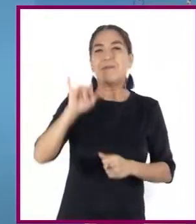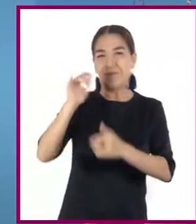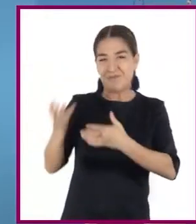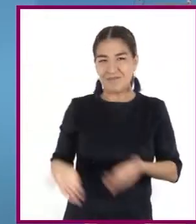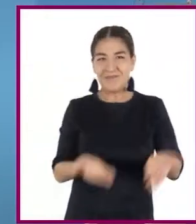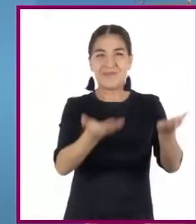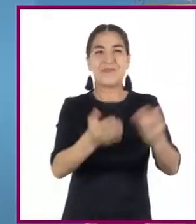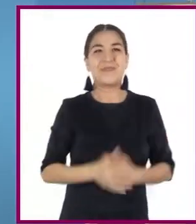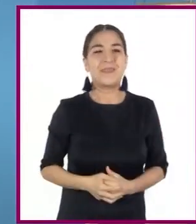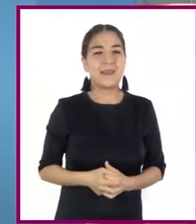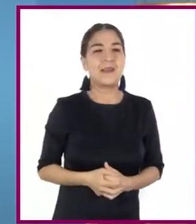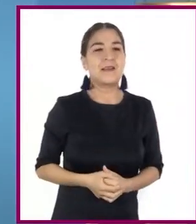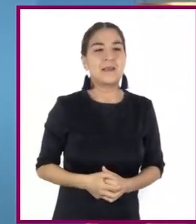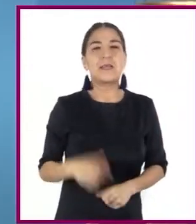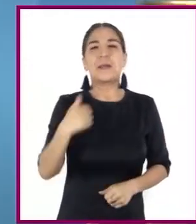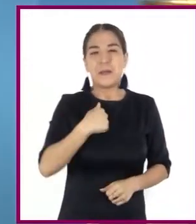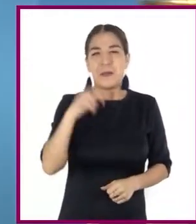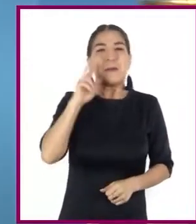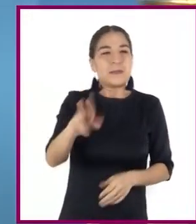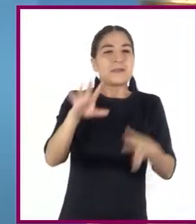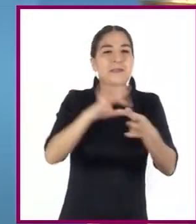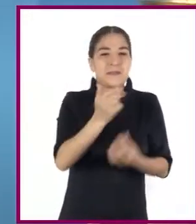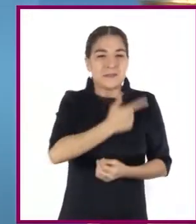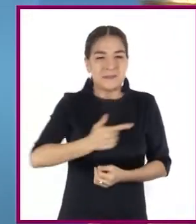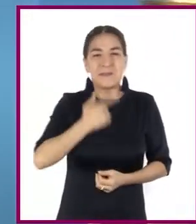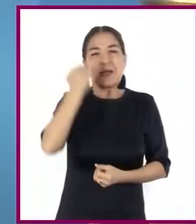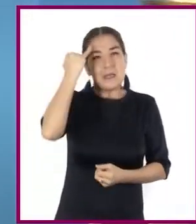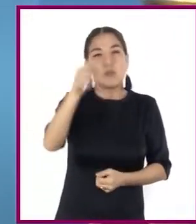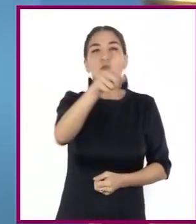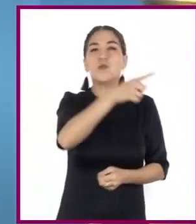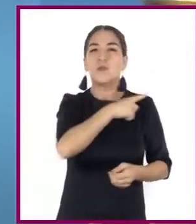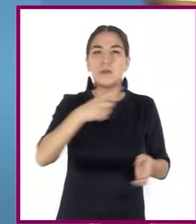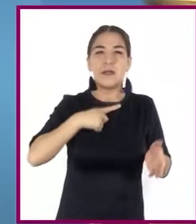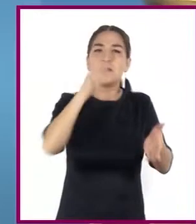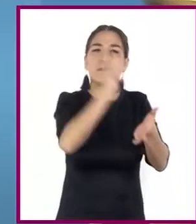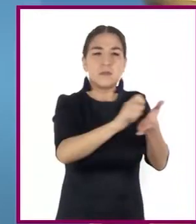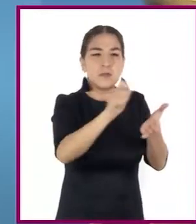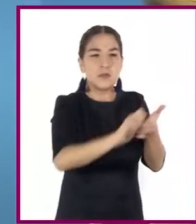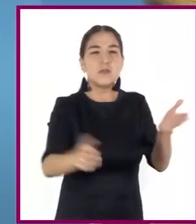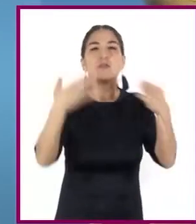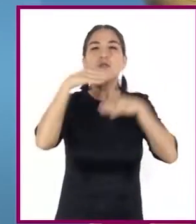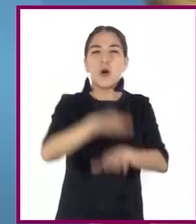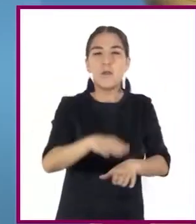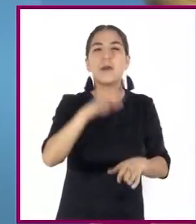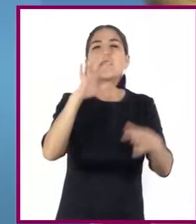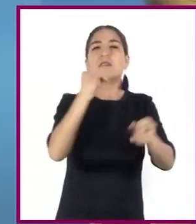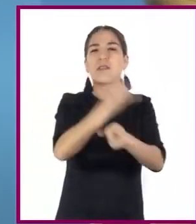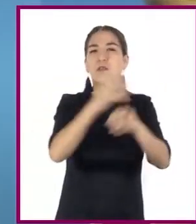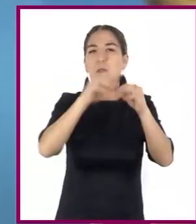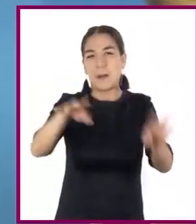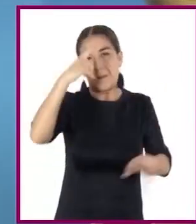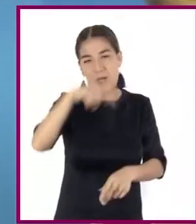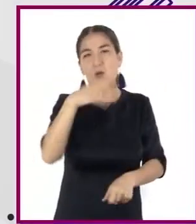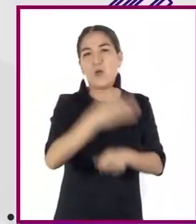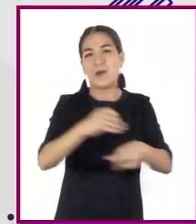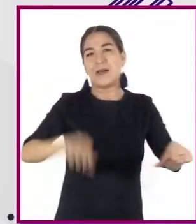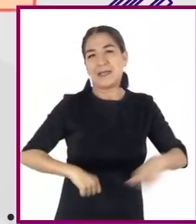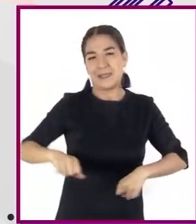Adelante, maestra. Me agrada la idea. Tomen nota sobre las indicaciones para trabajar la